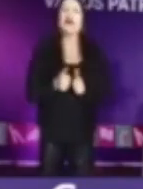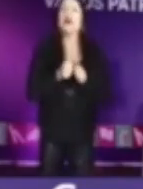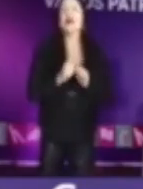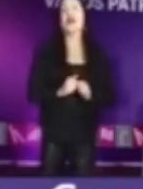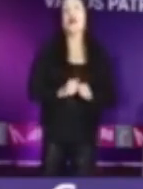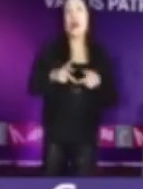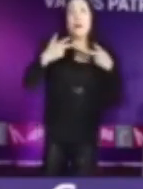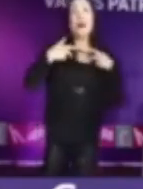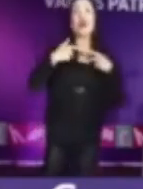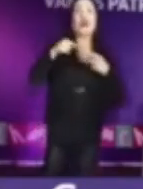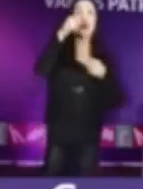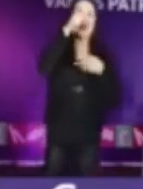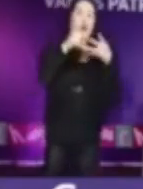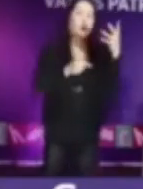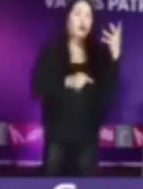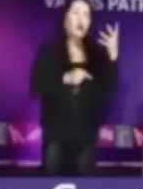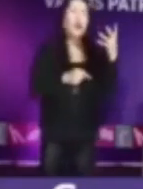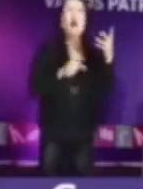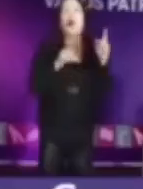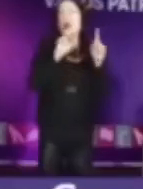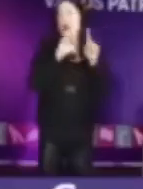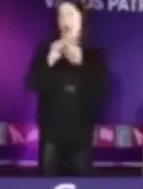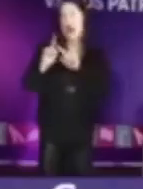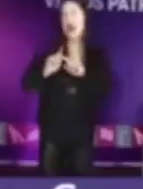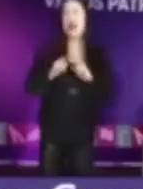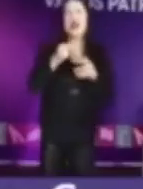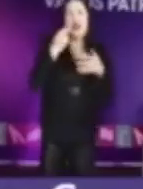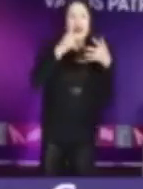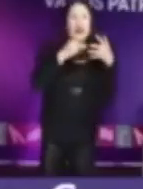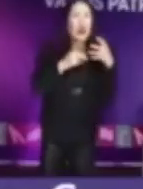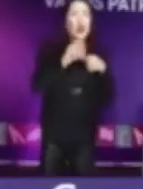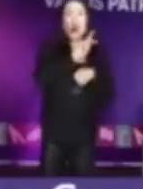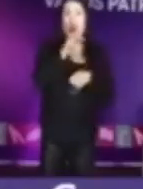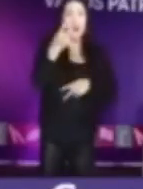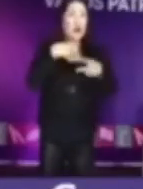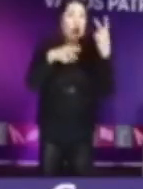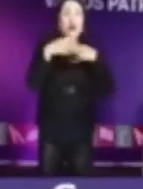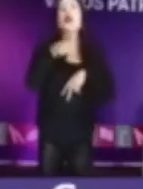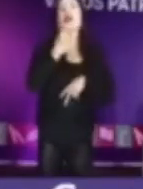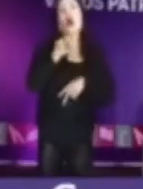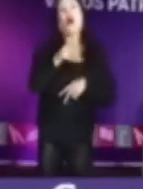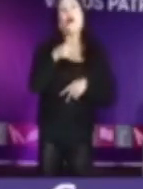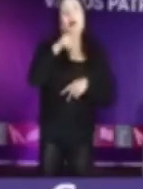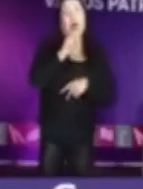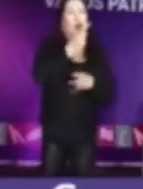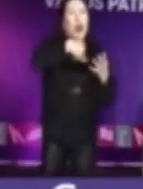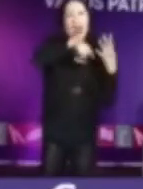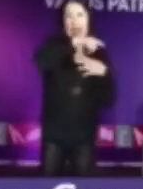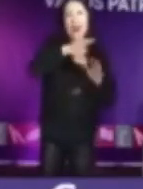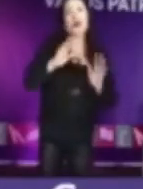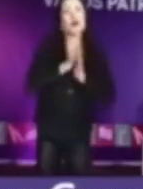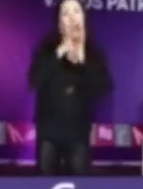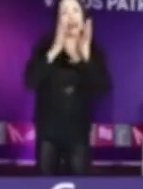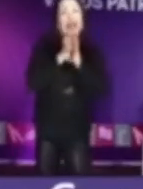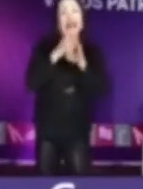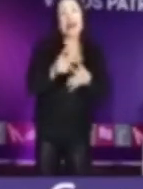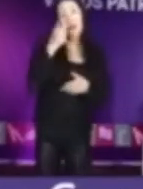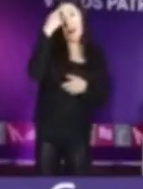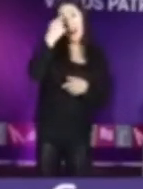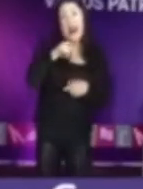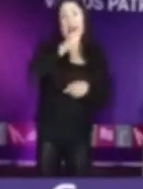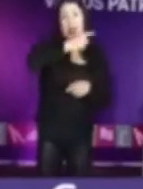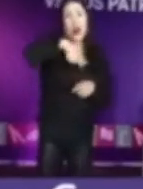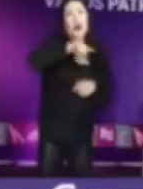gente como mi amiga, gente como todos ellos. No todos están aquí, pero todos ellos contribuyen con todas y